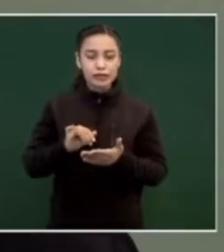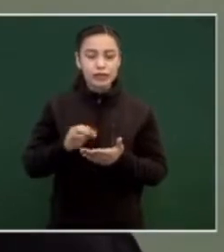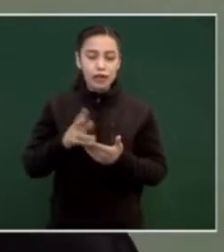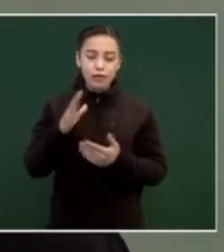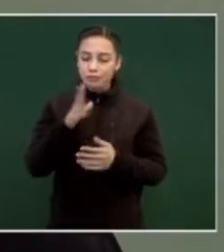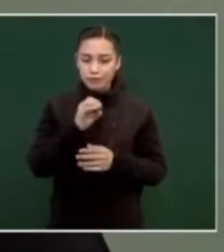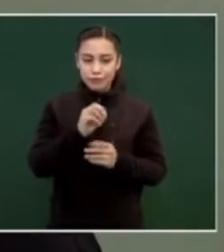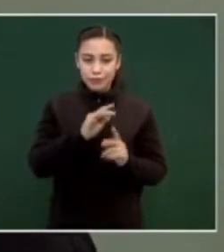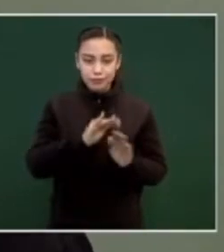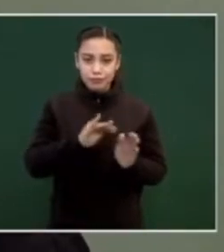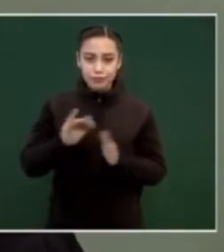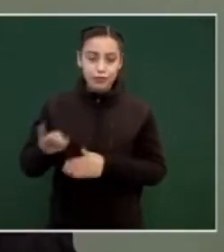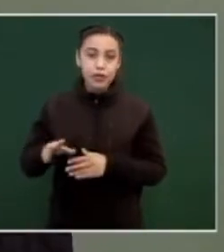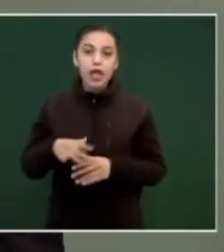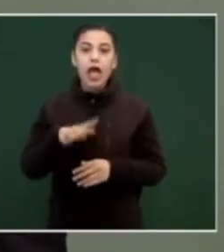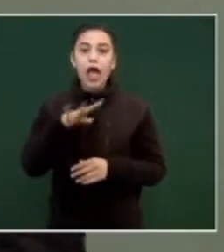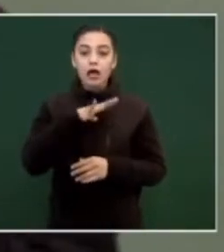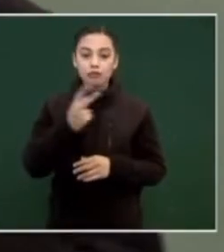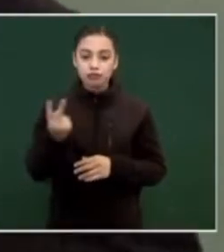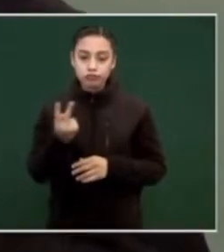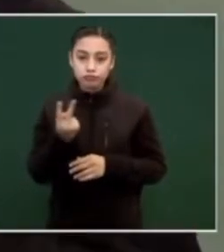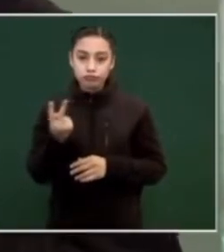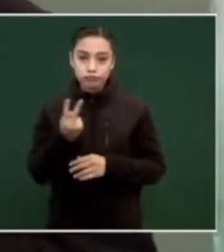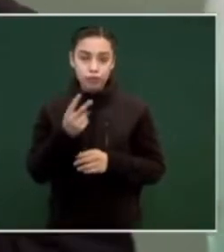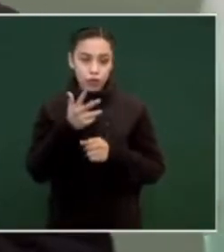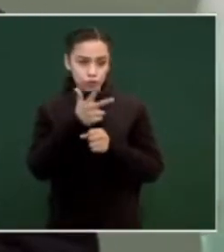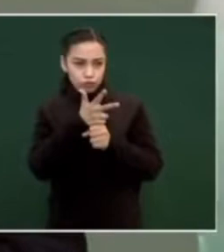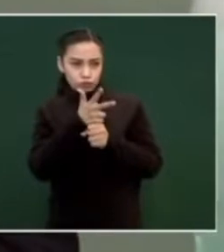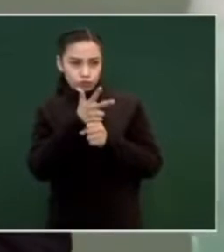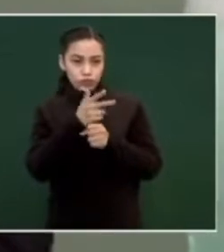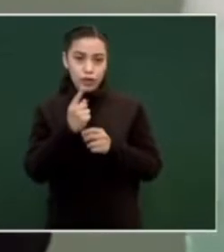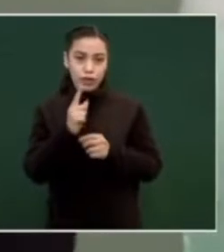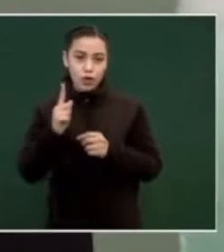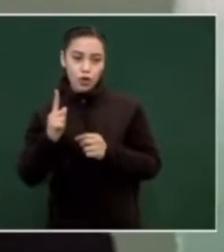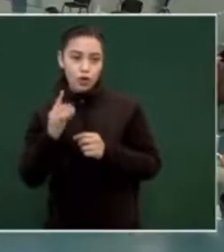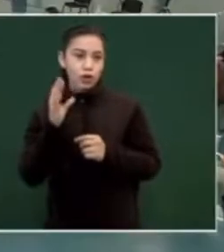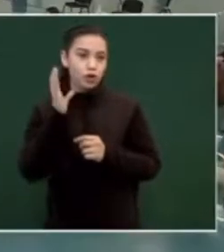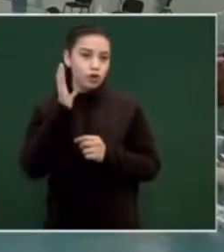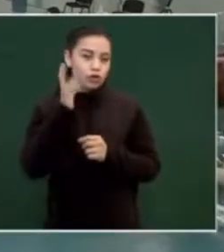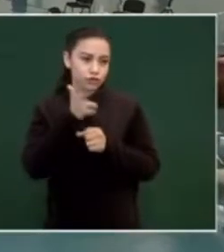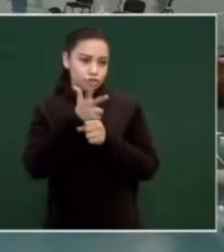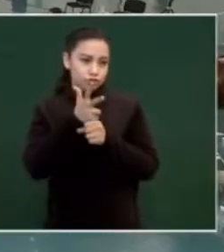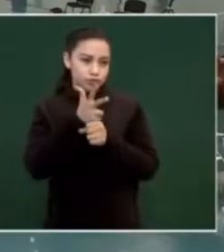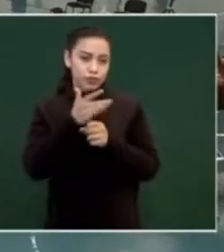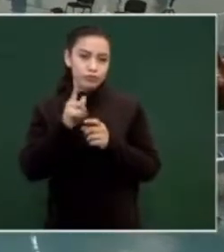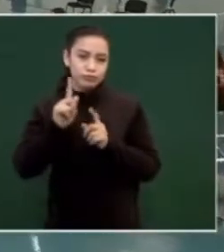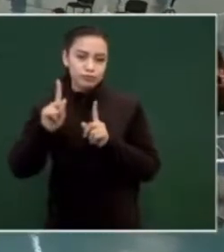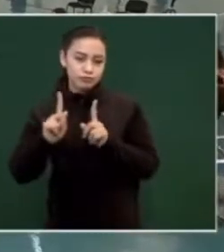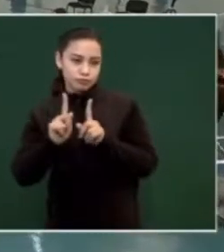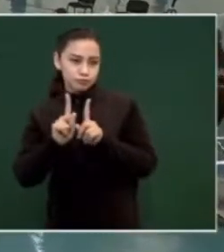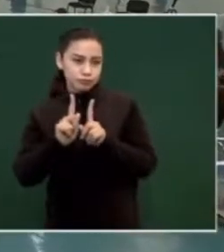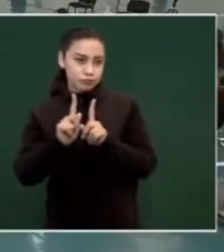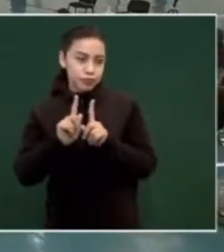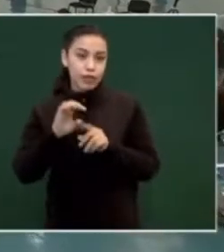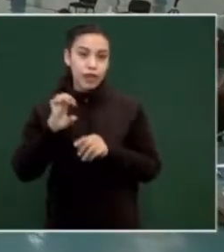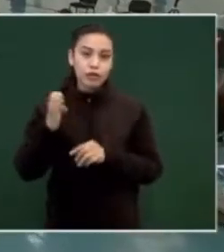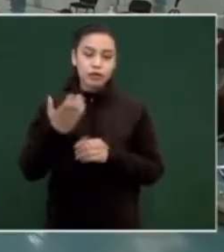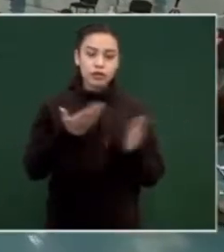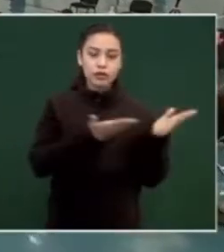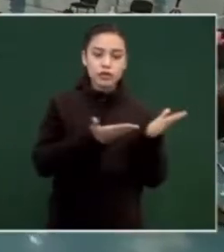platicando y se baja ramírez y ramírez de un carro último